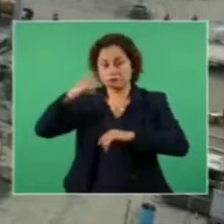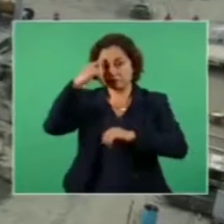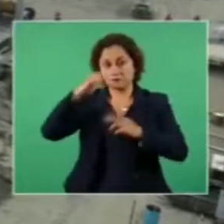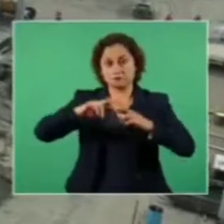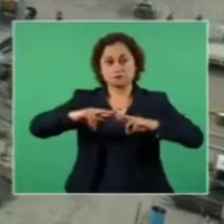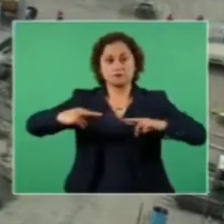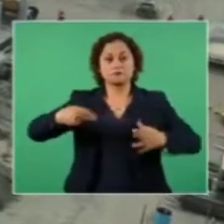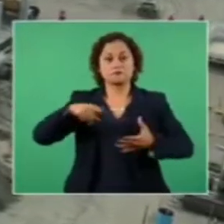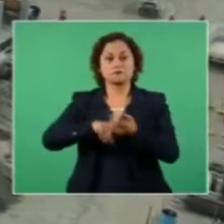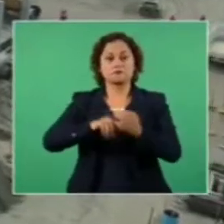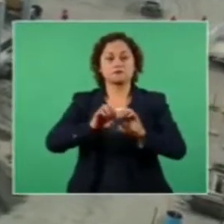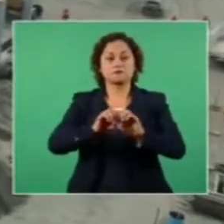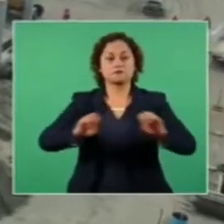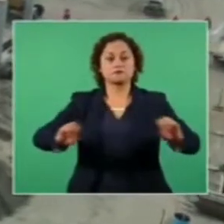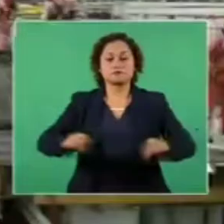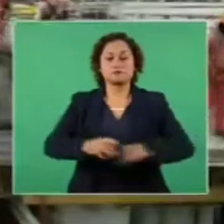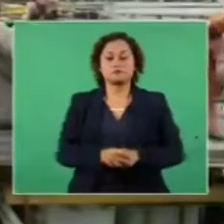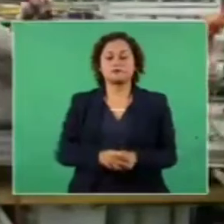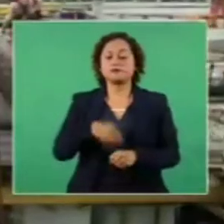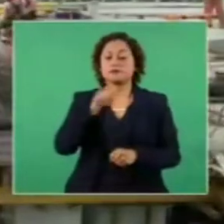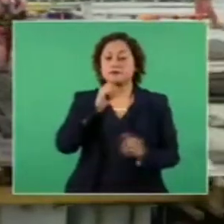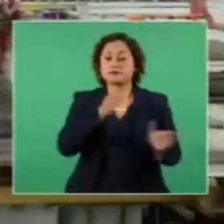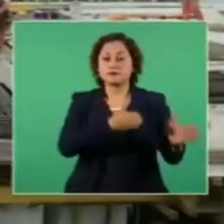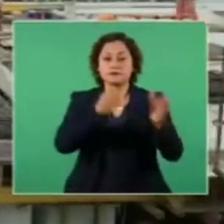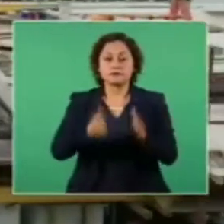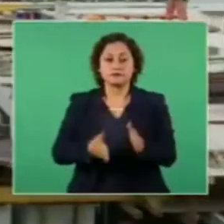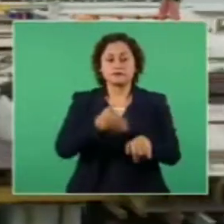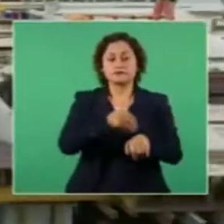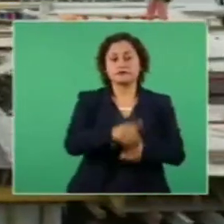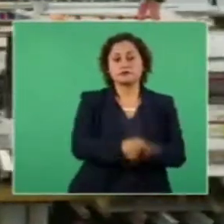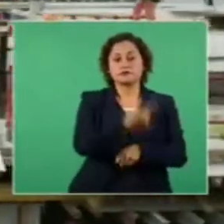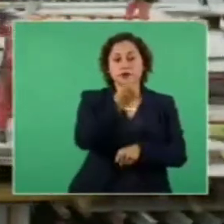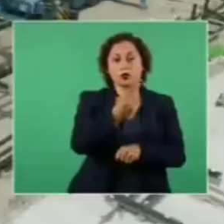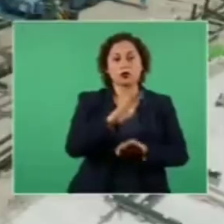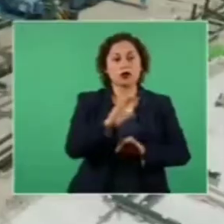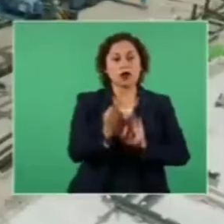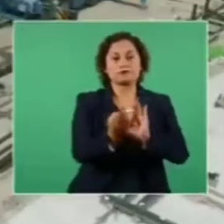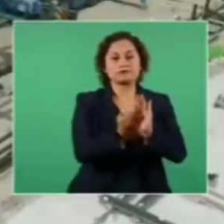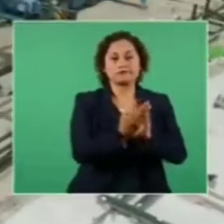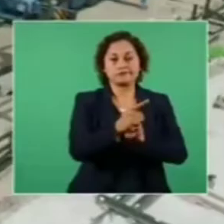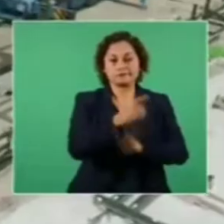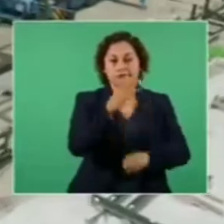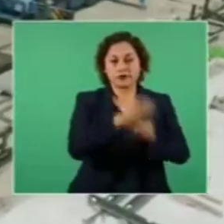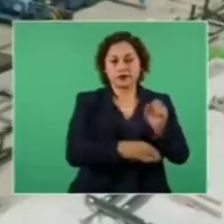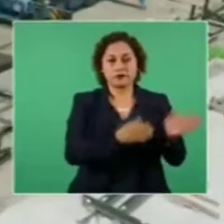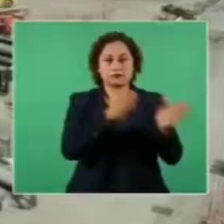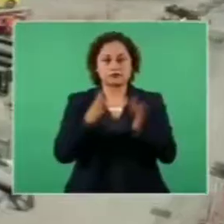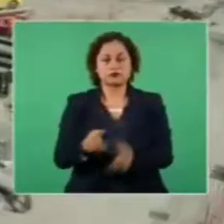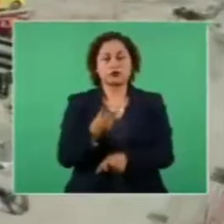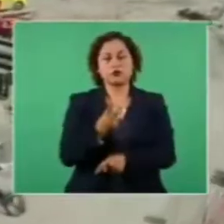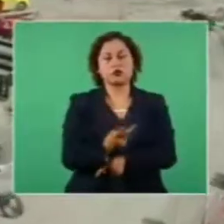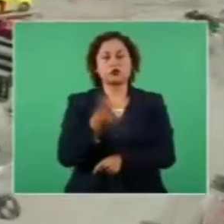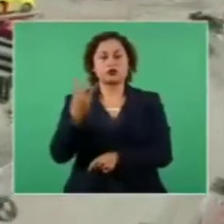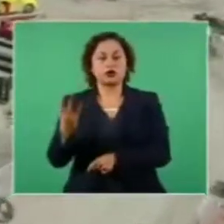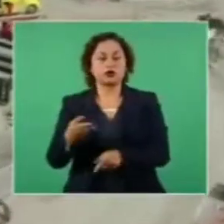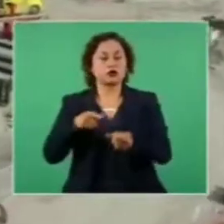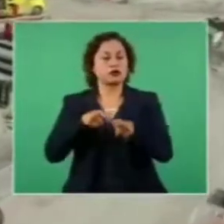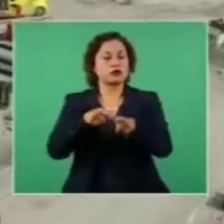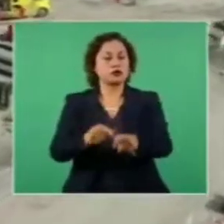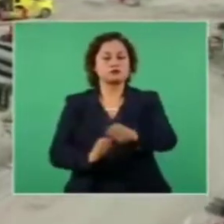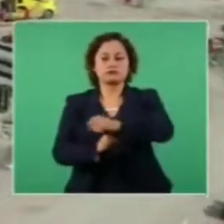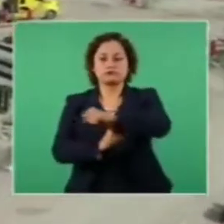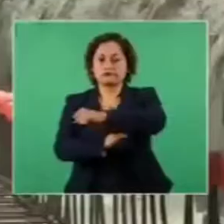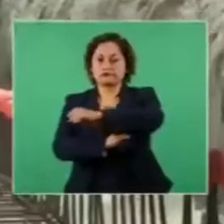Las subestaciones eléctricas del paquete 1 se encuentran en etapa final de obra civil y los paquetes 2 y 3 continúan el montaje de